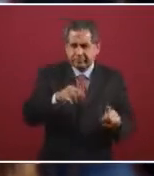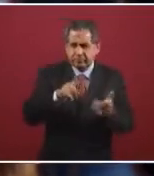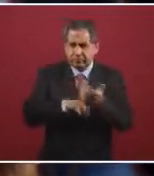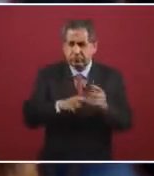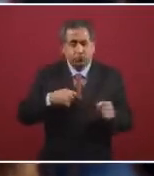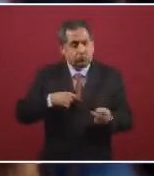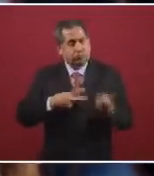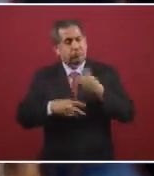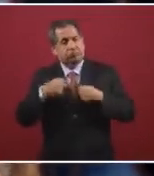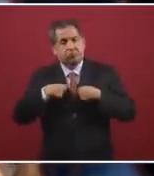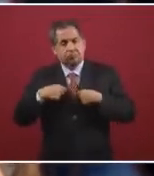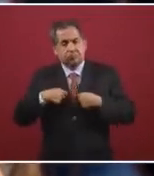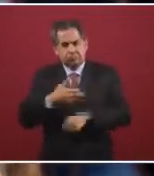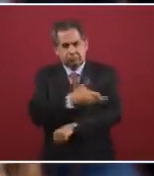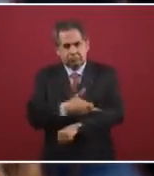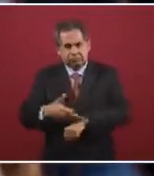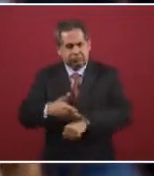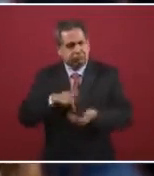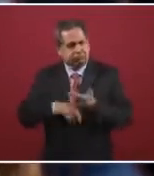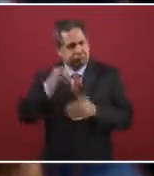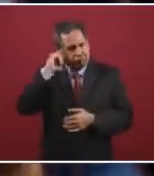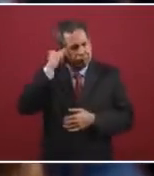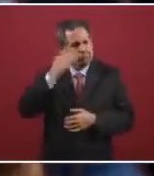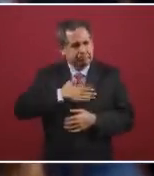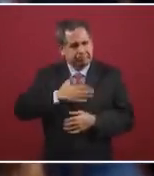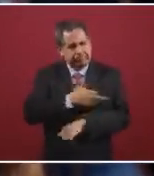yo vengo de una familia de campesinos.